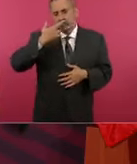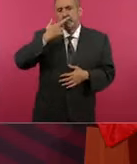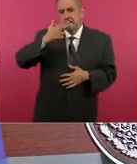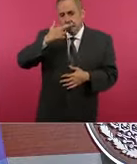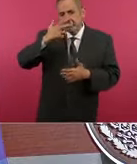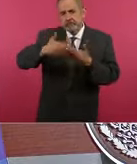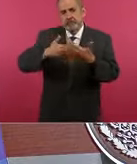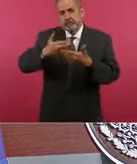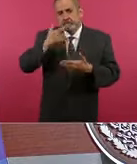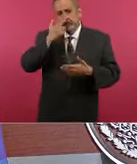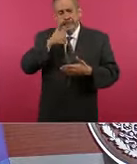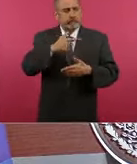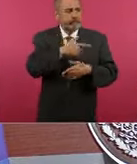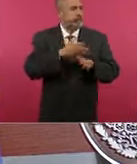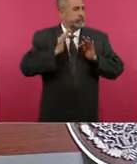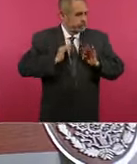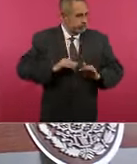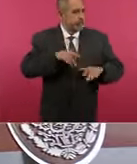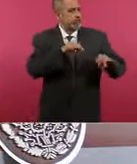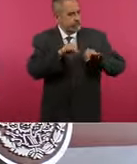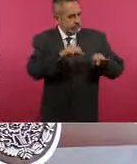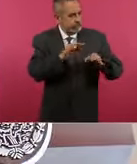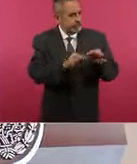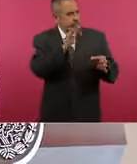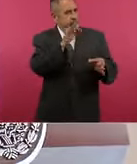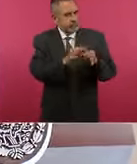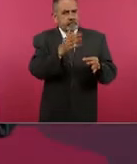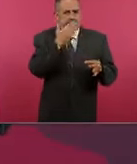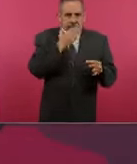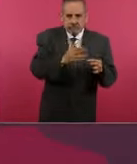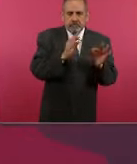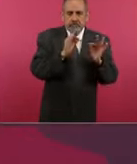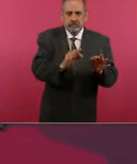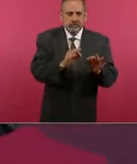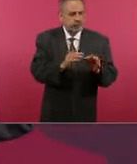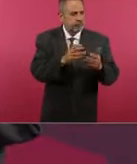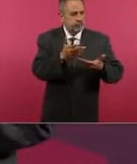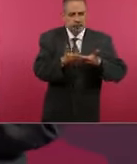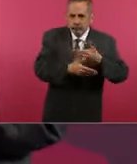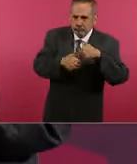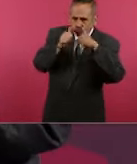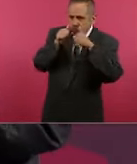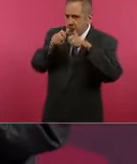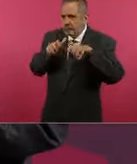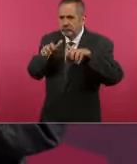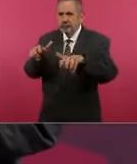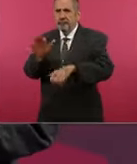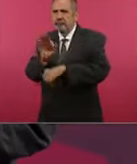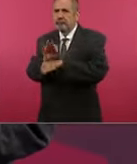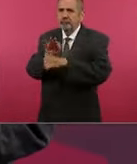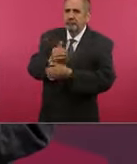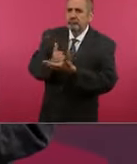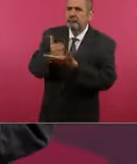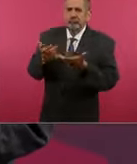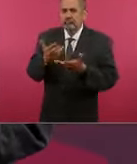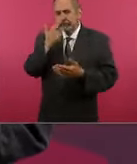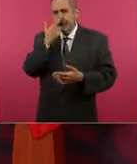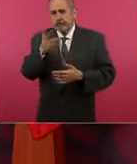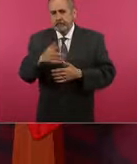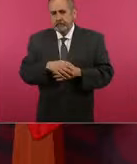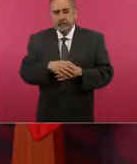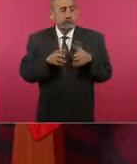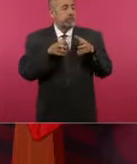de que trabajen, le sirvan al pueblo, no a